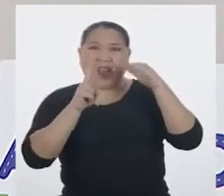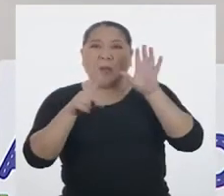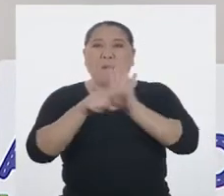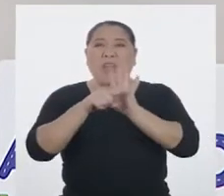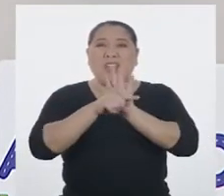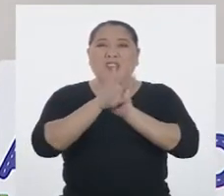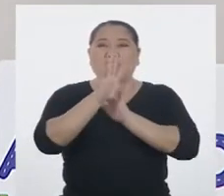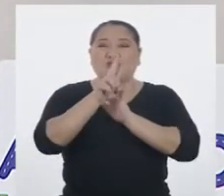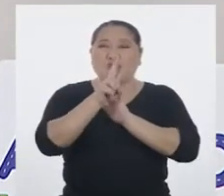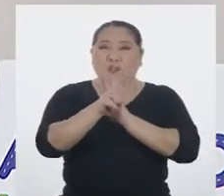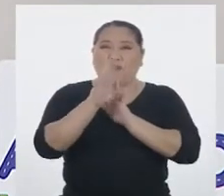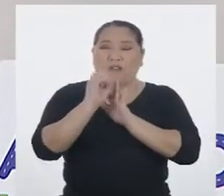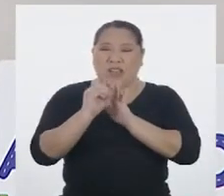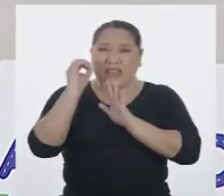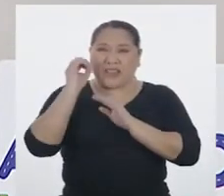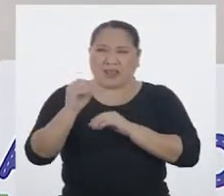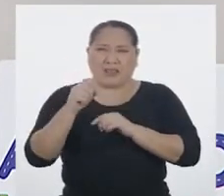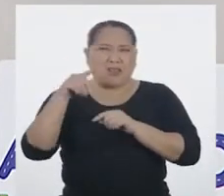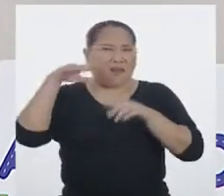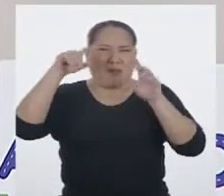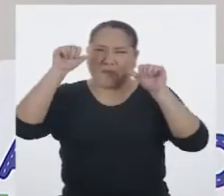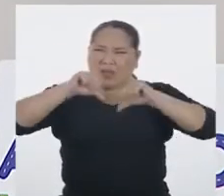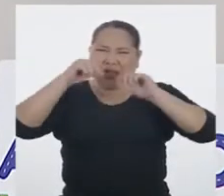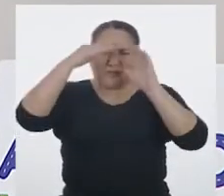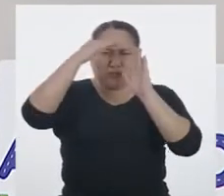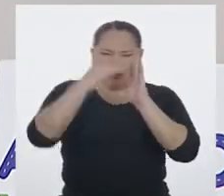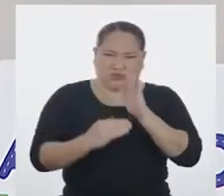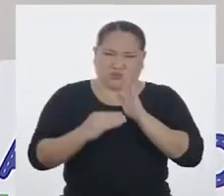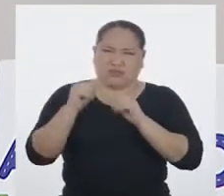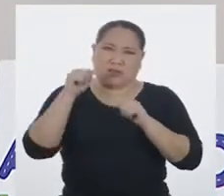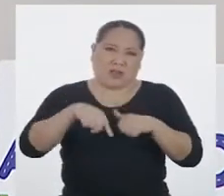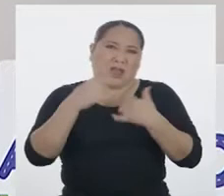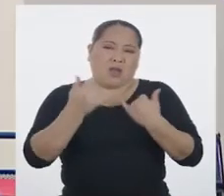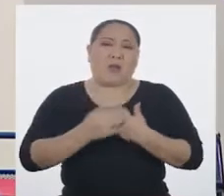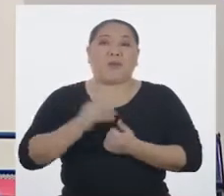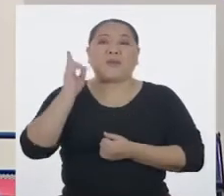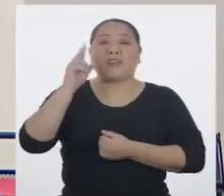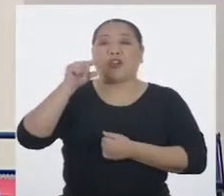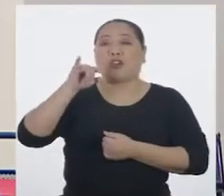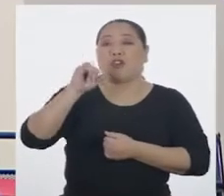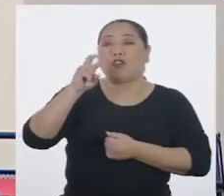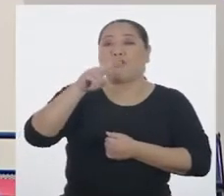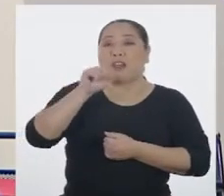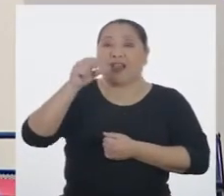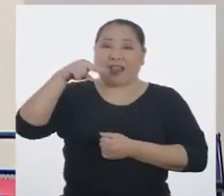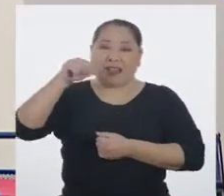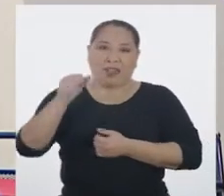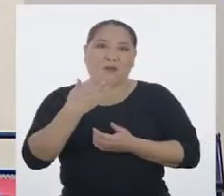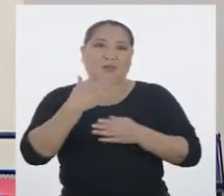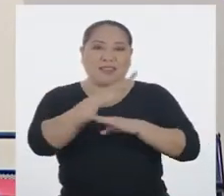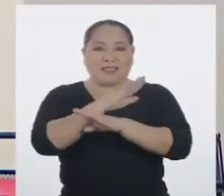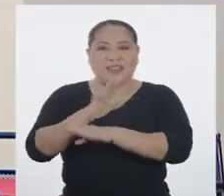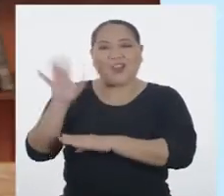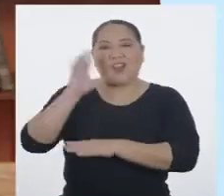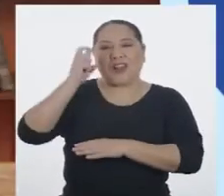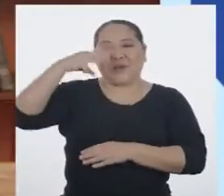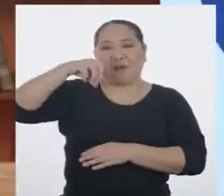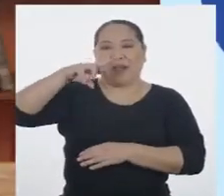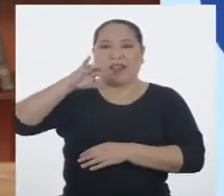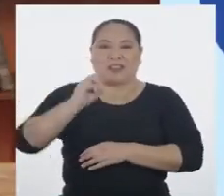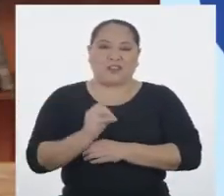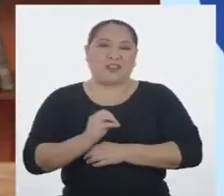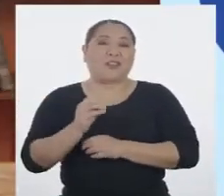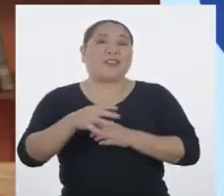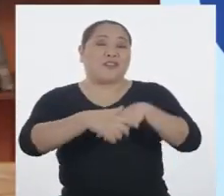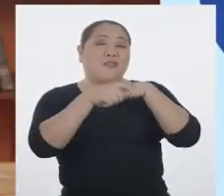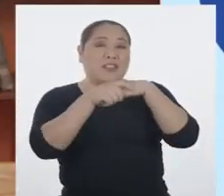cero. Eso es mucho más frío que lo que está en el set en este momento. Profesora Giovanna Valdivia, buenas tardes. Hola